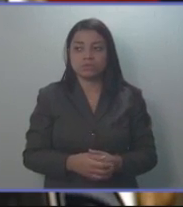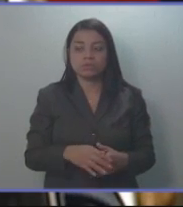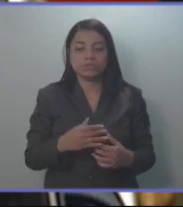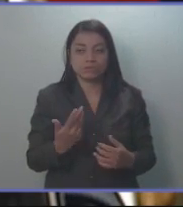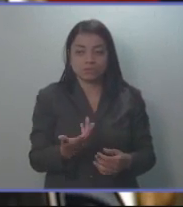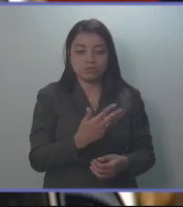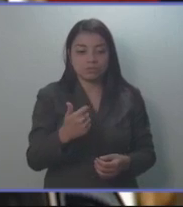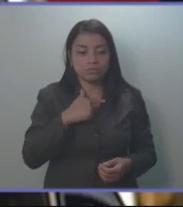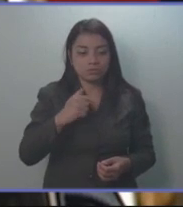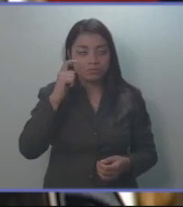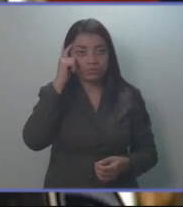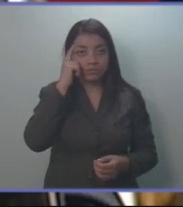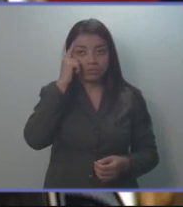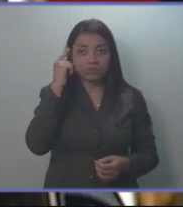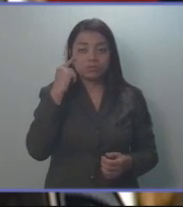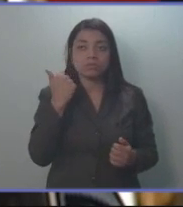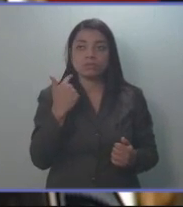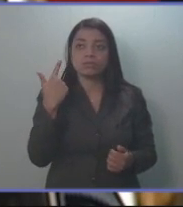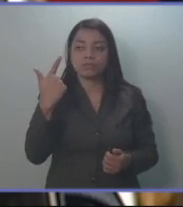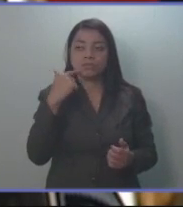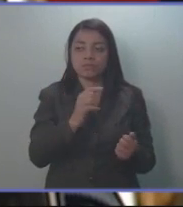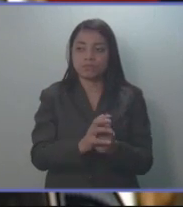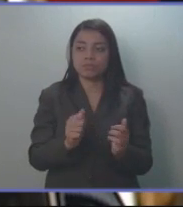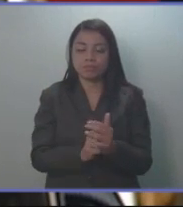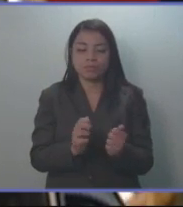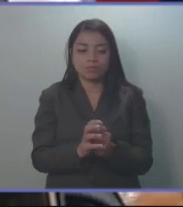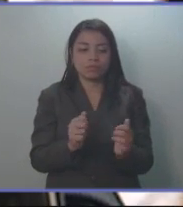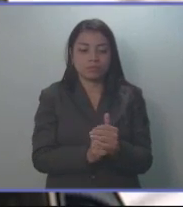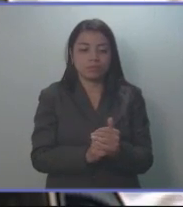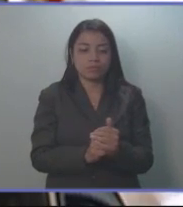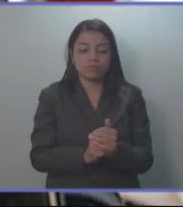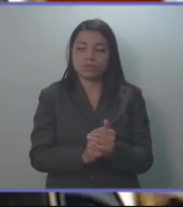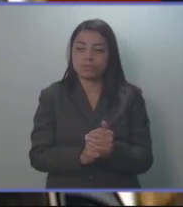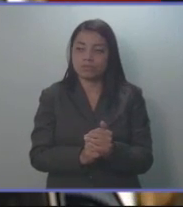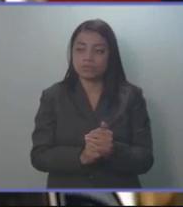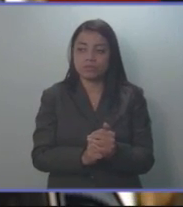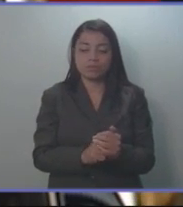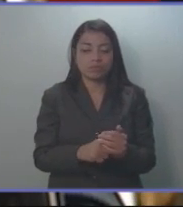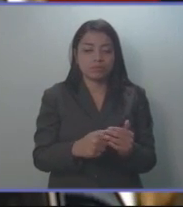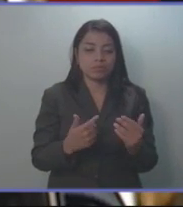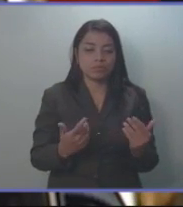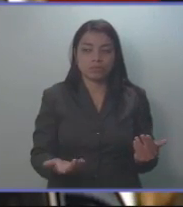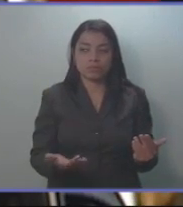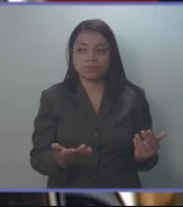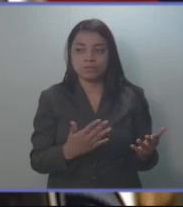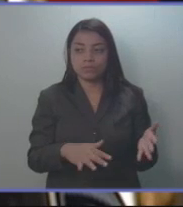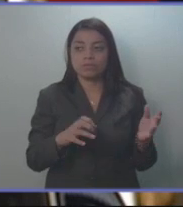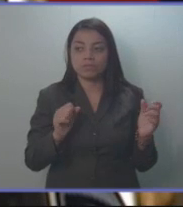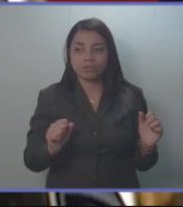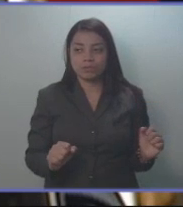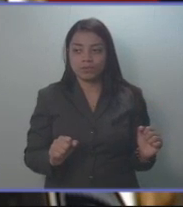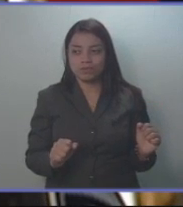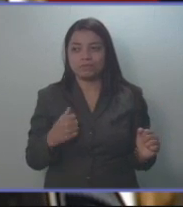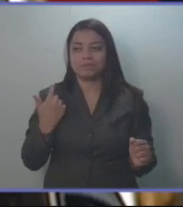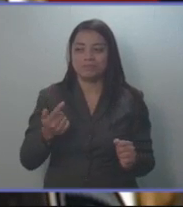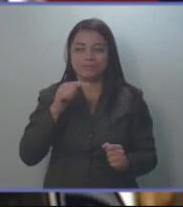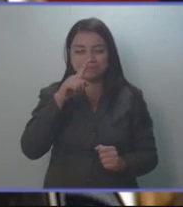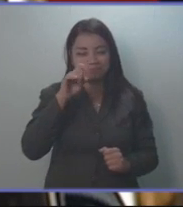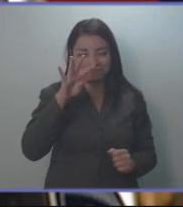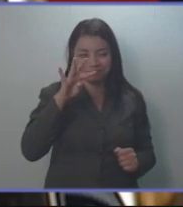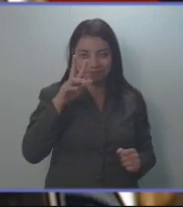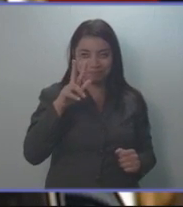consideramos oportuno que, debido a los graves problemas ocasionados por la sequía y que